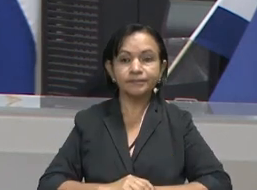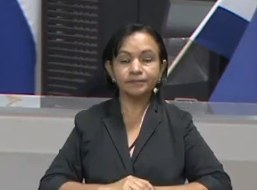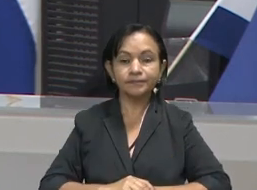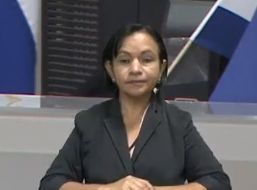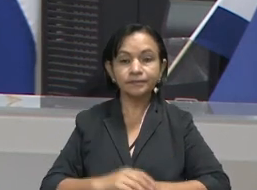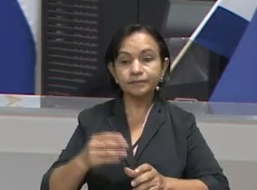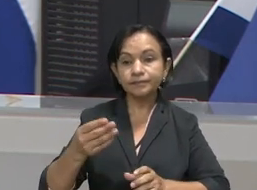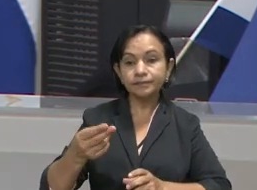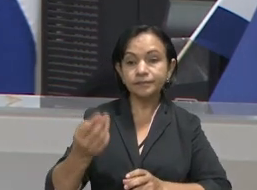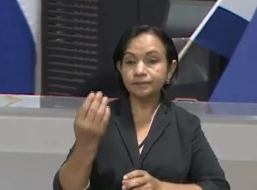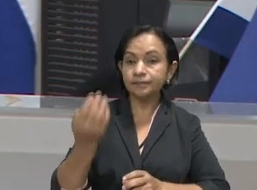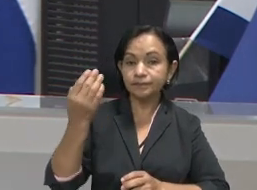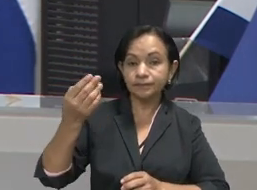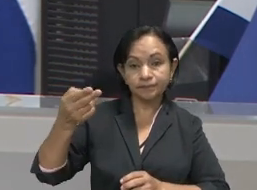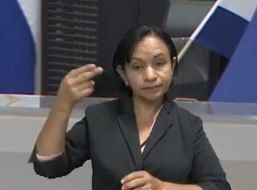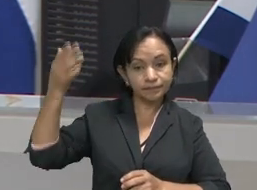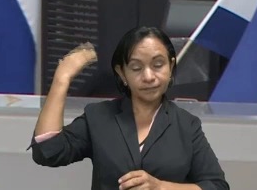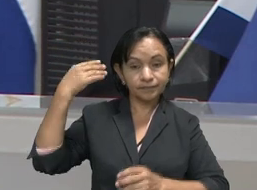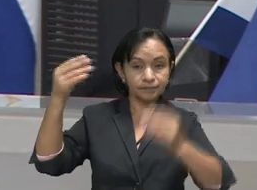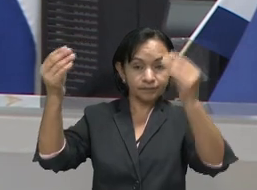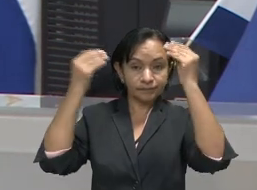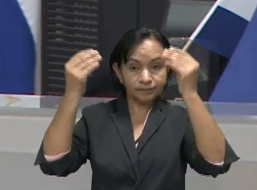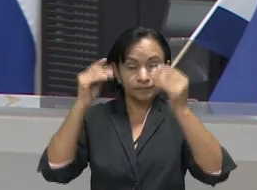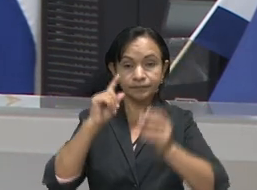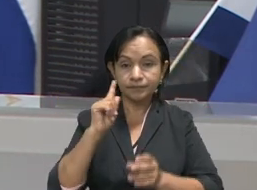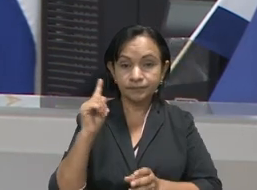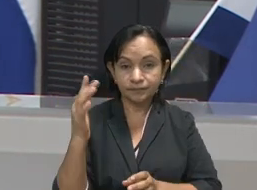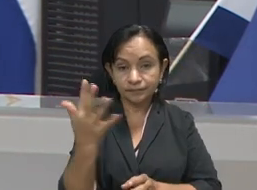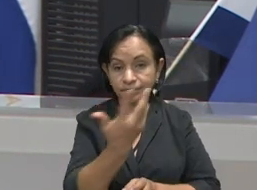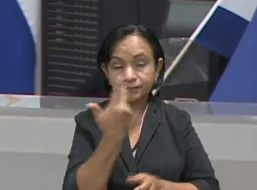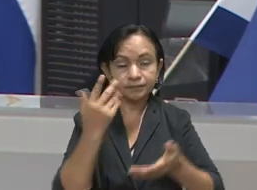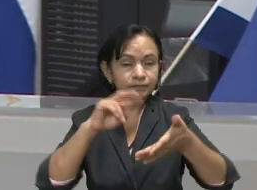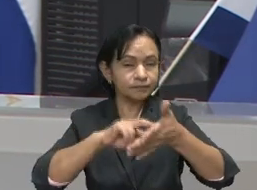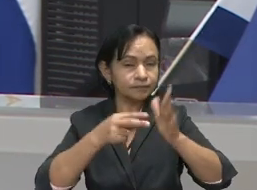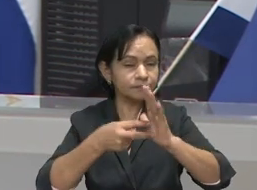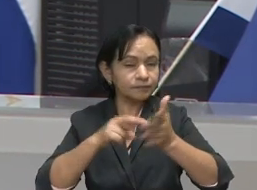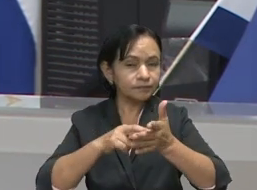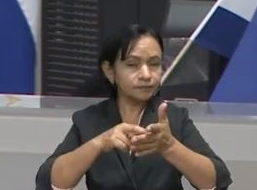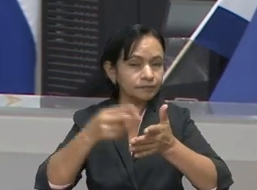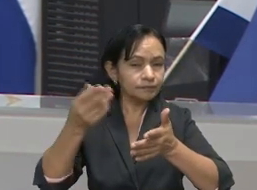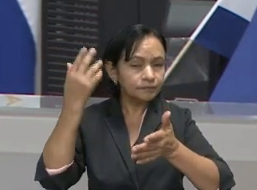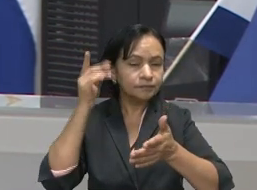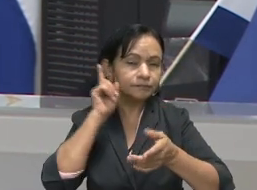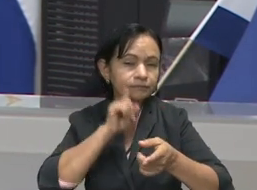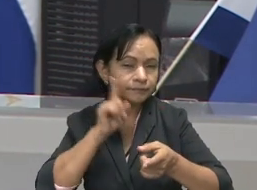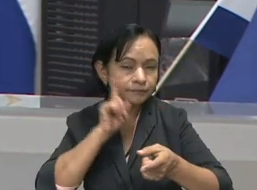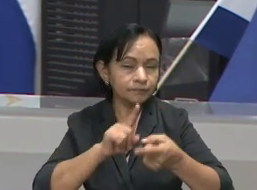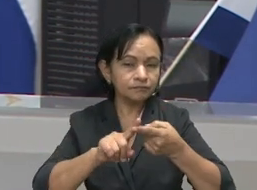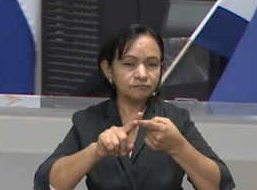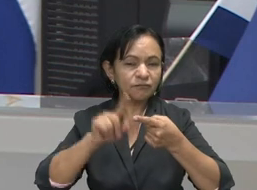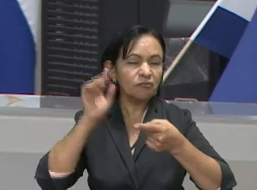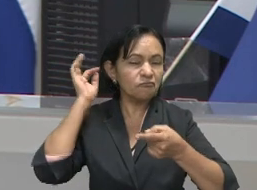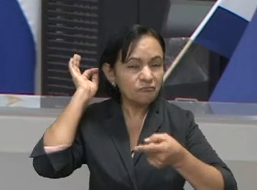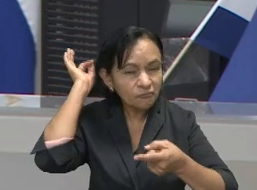La historia que nos enseñaron a todos nosotros es una historia mentirosa e